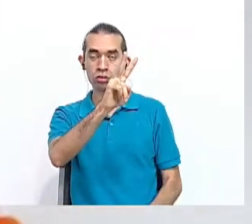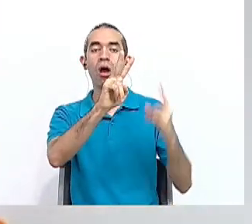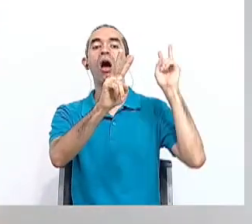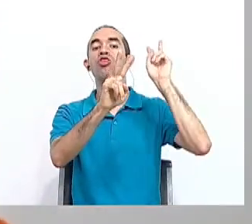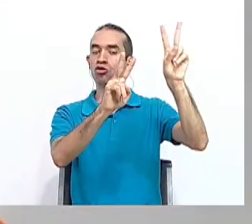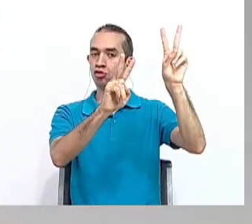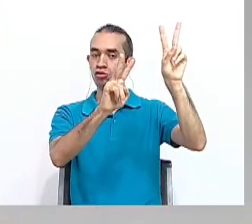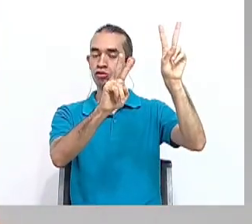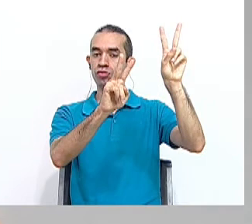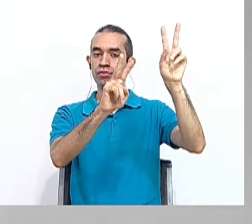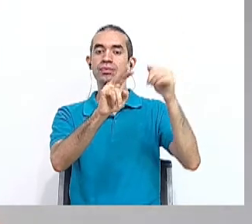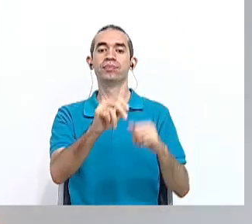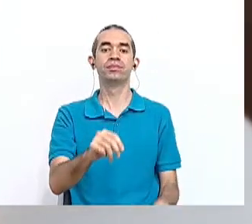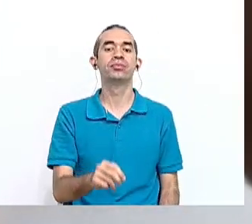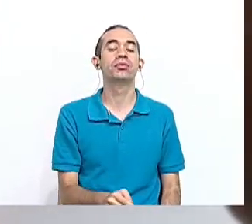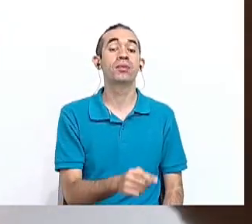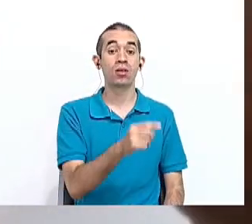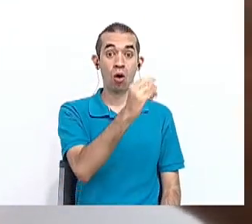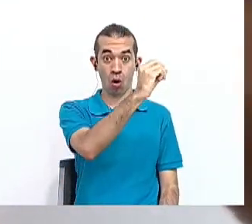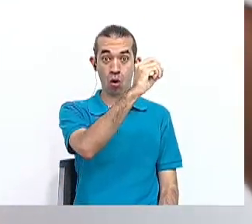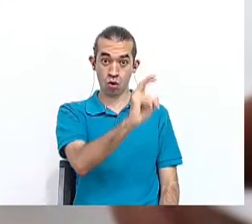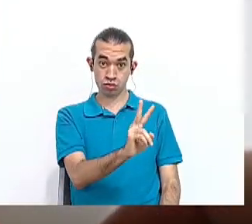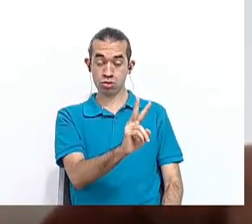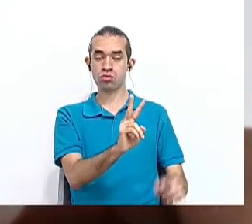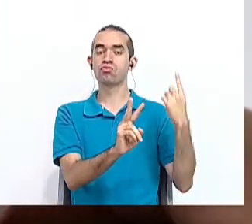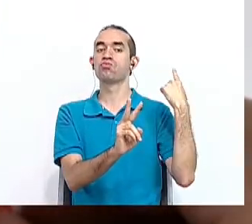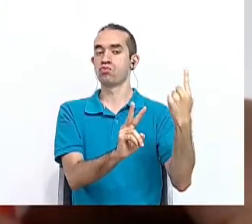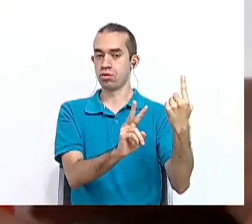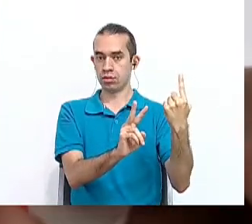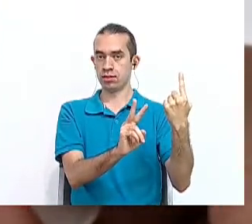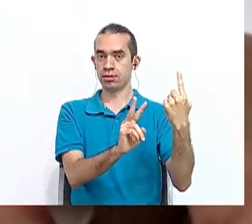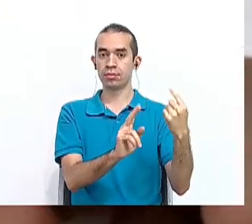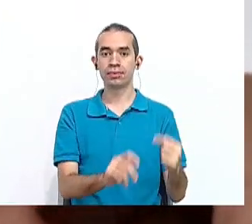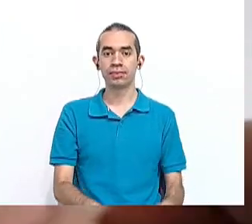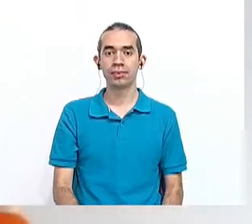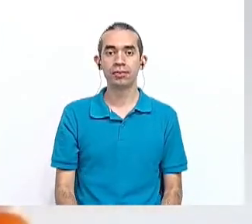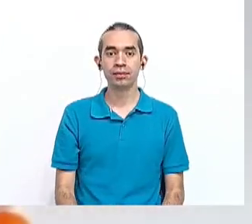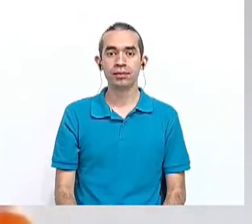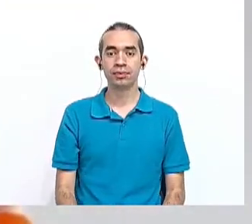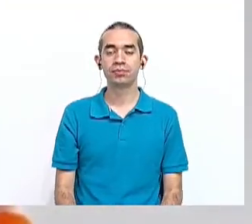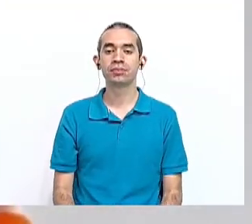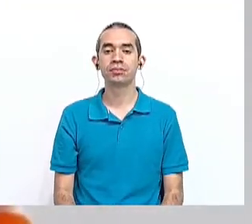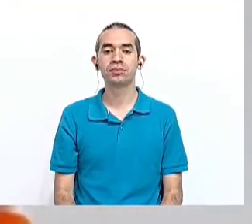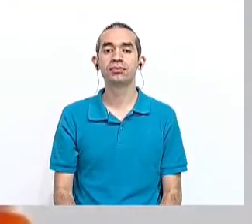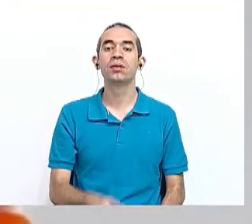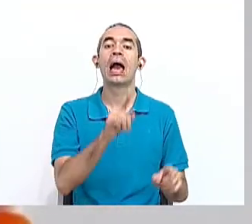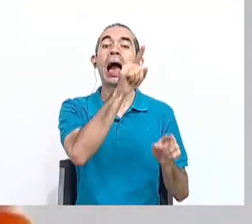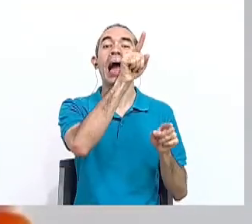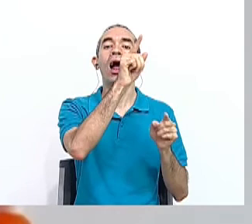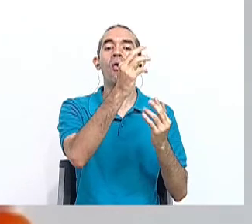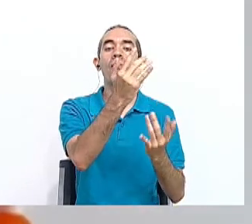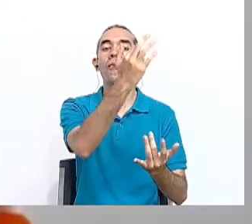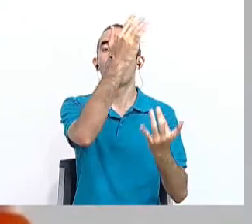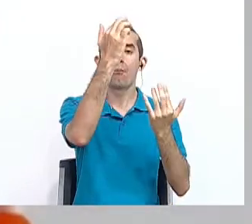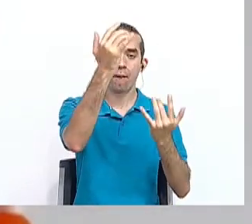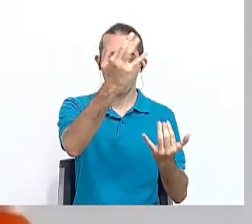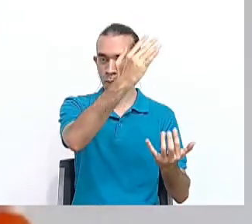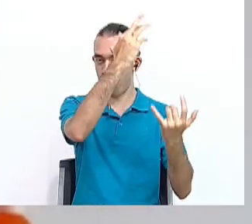de hidrógeno y una molécula de oxígeno en estado gaseoso,